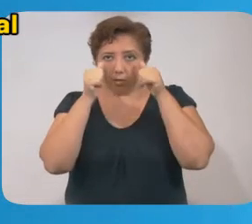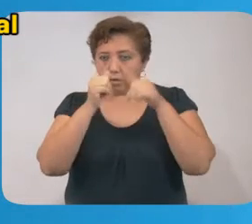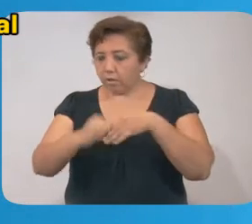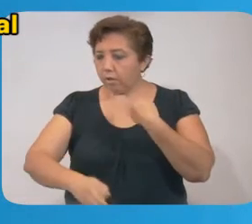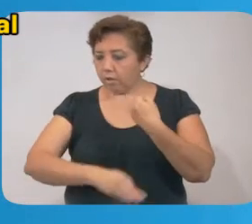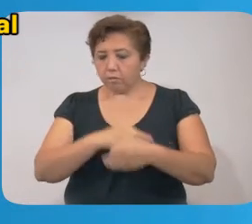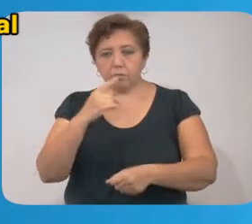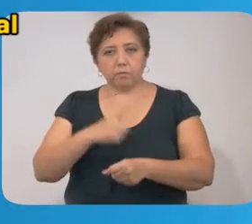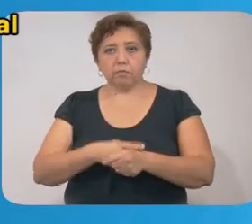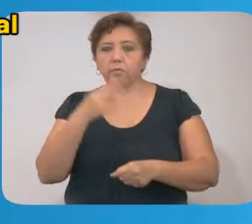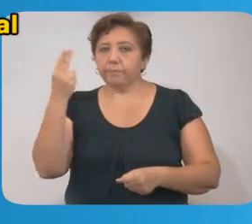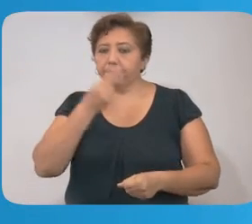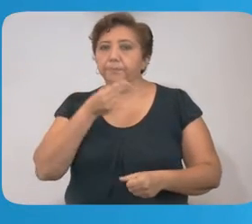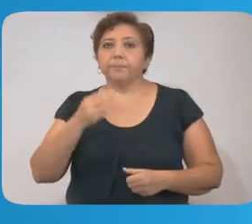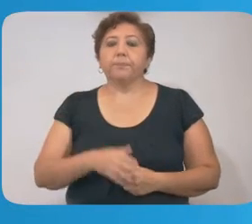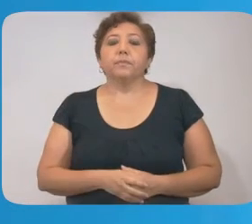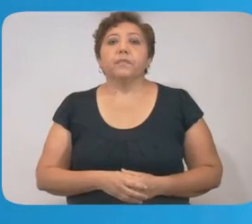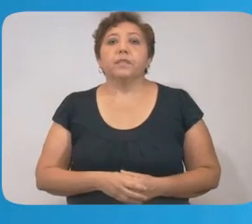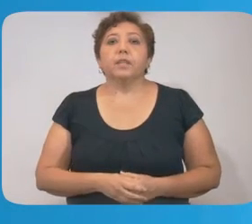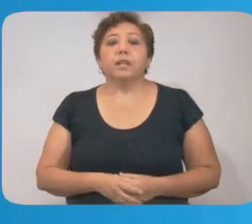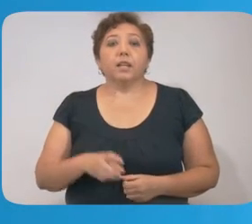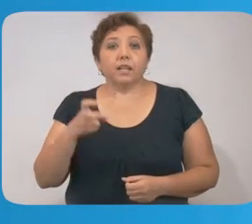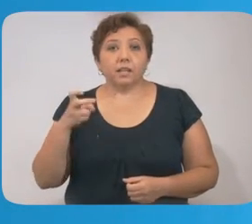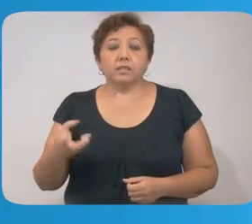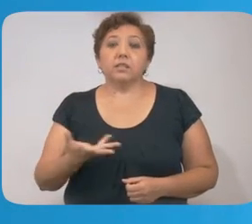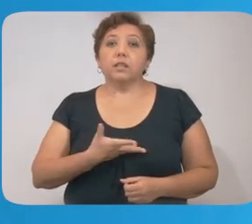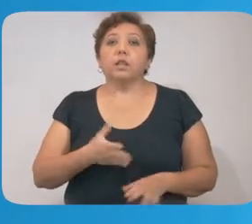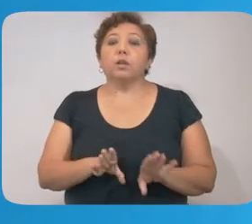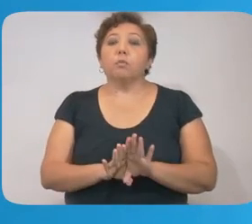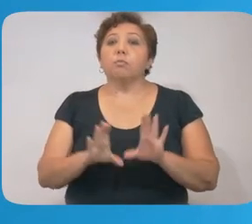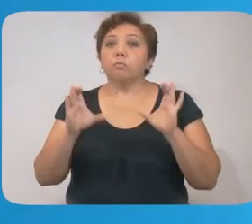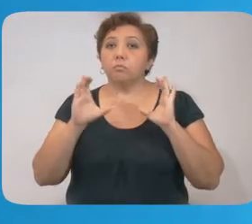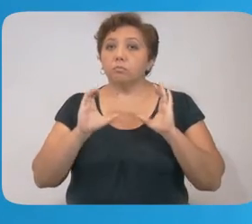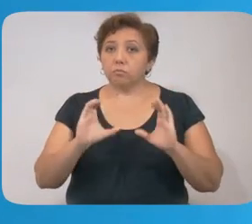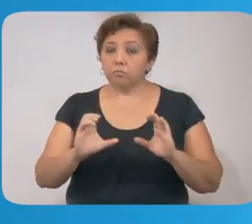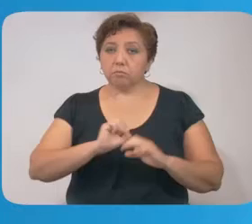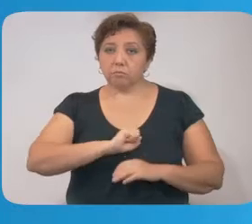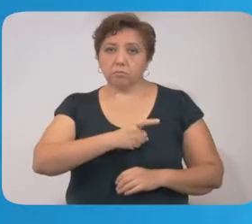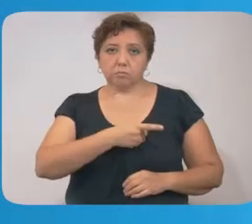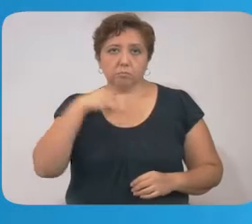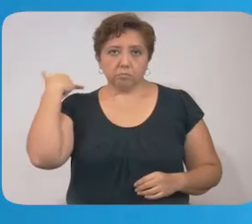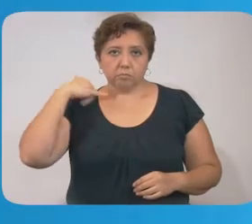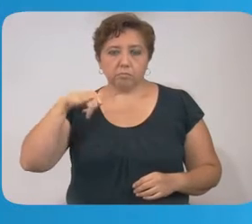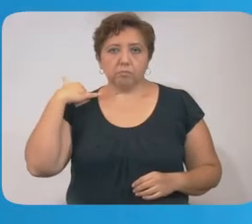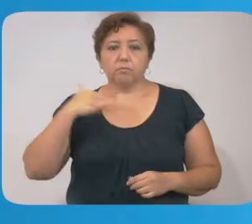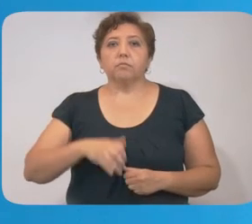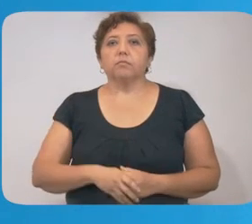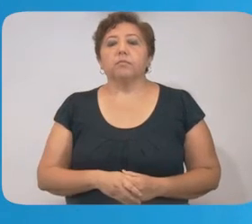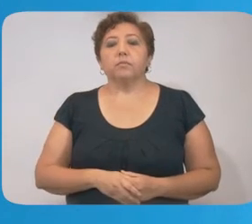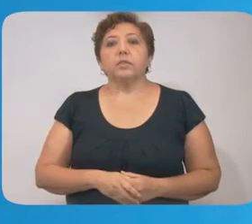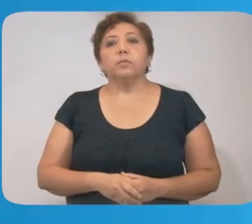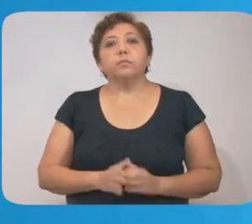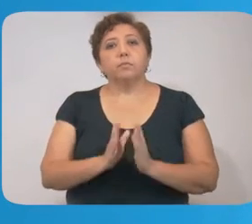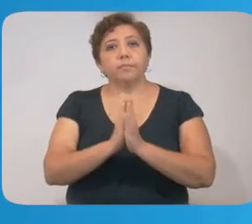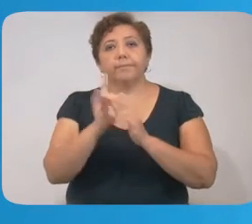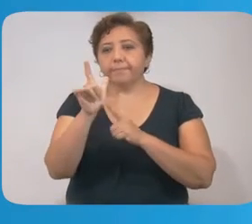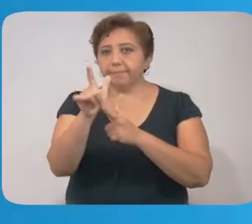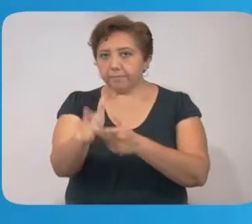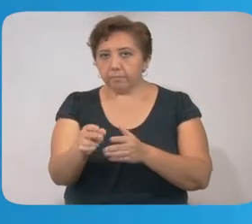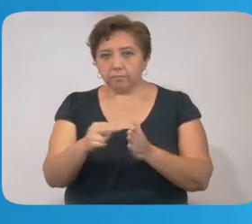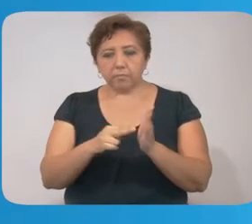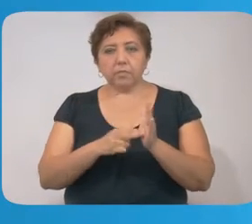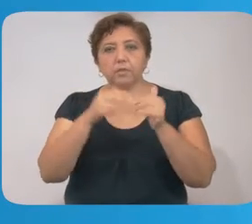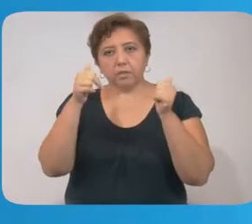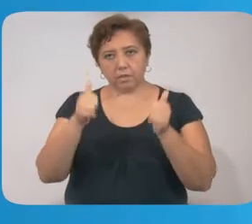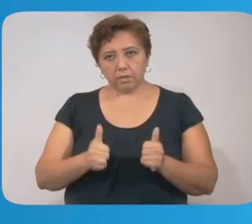los contagiados que lo requieran. Estas medidas tienen como objetivo proteger la salud de los yucatecos. Los invitamos a seguirlas de